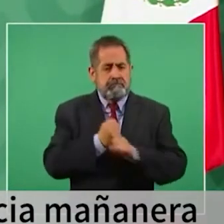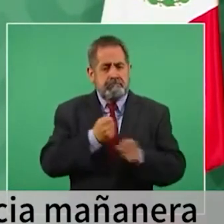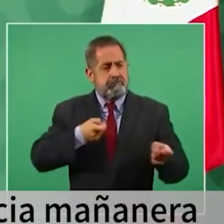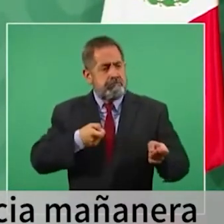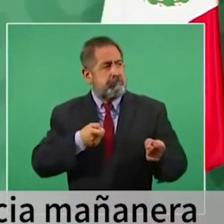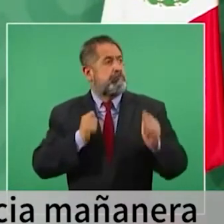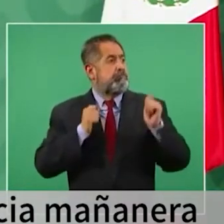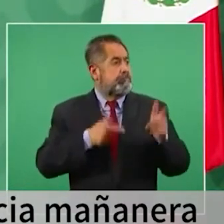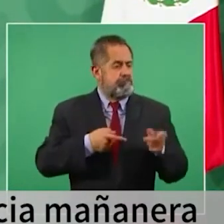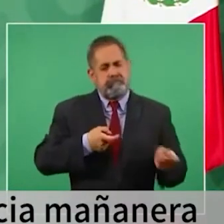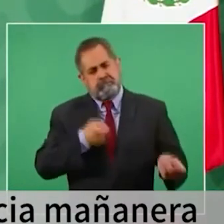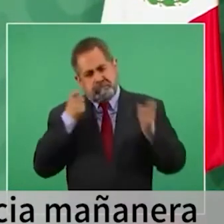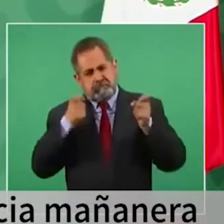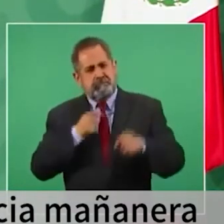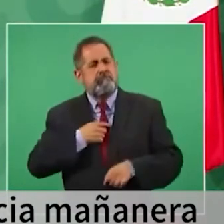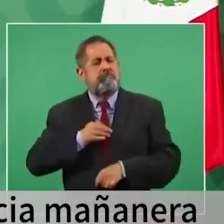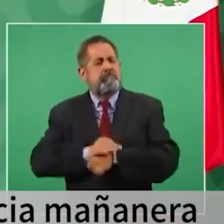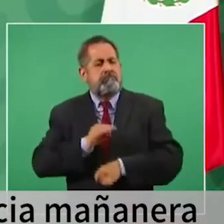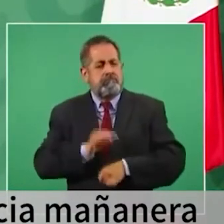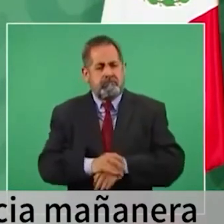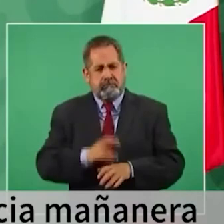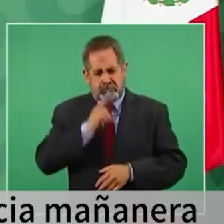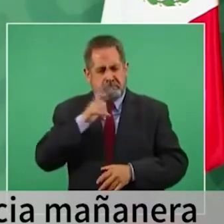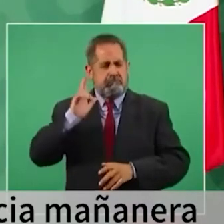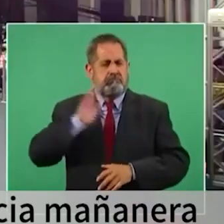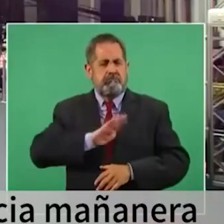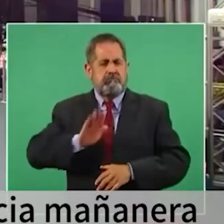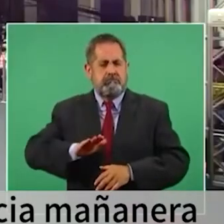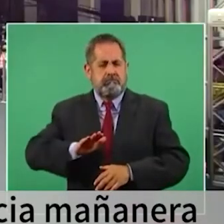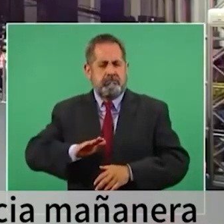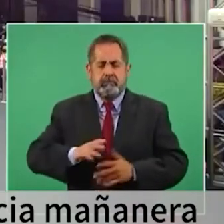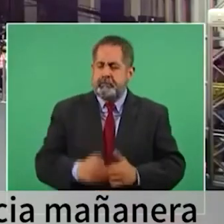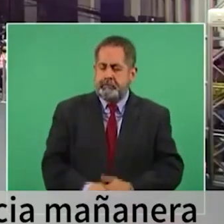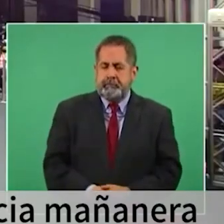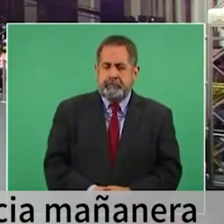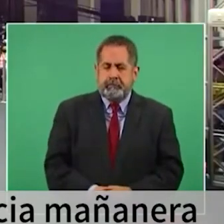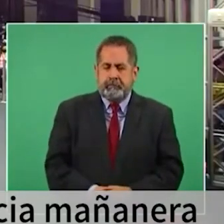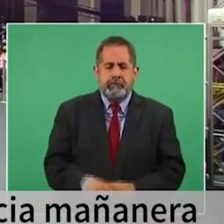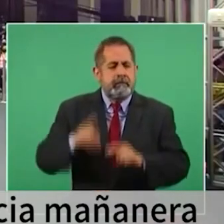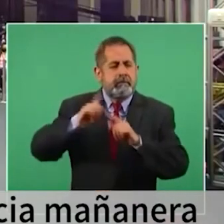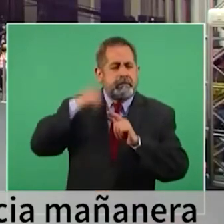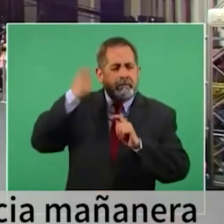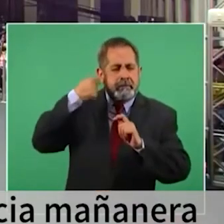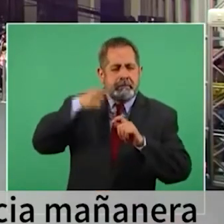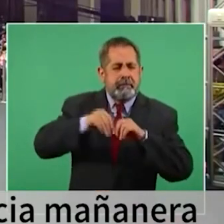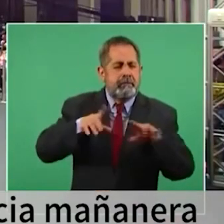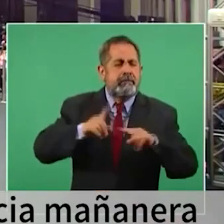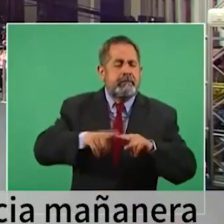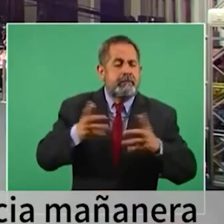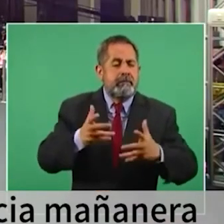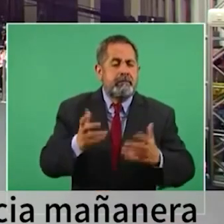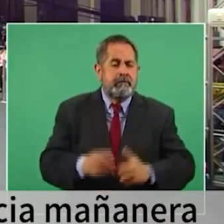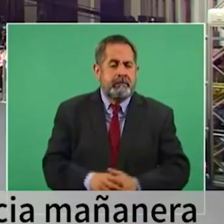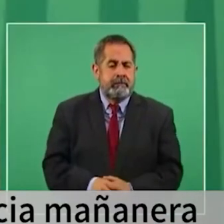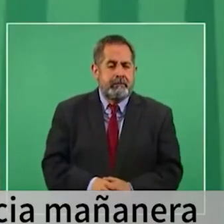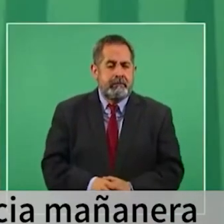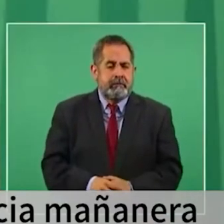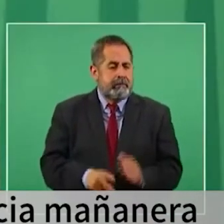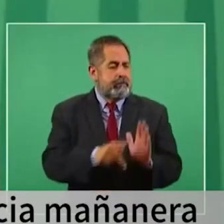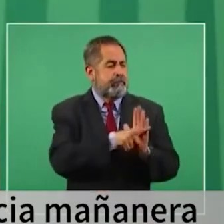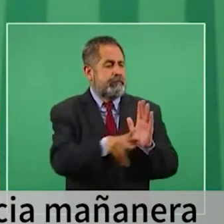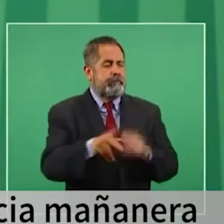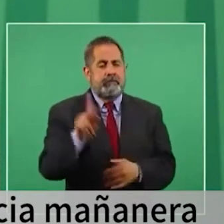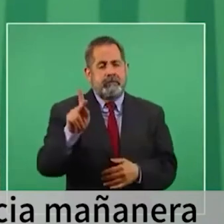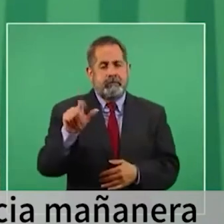puedan defenderse como decimos del mejor modelo saber quién hizo el reportaje de periódico 'el